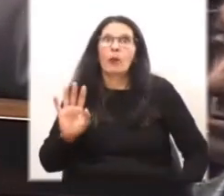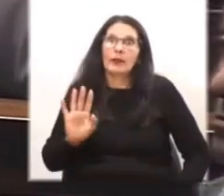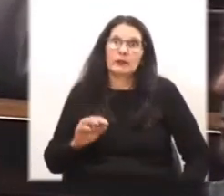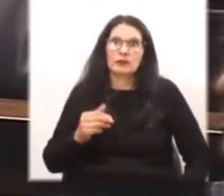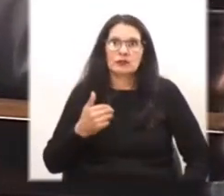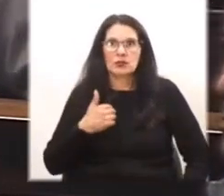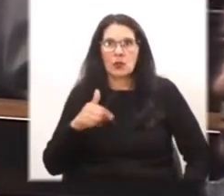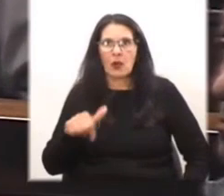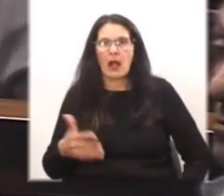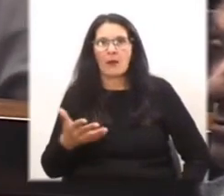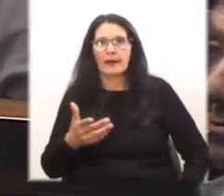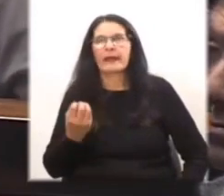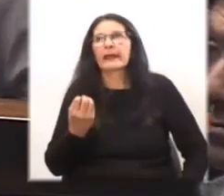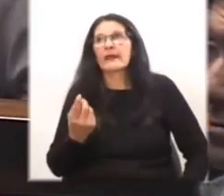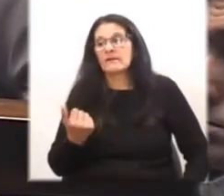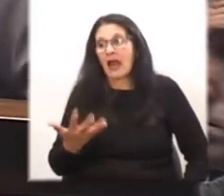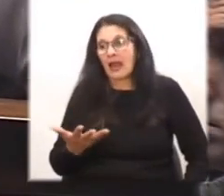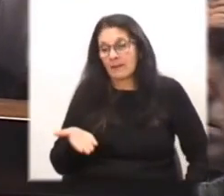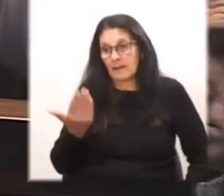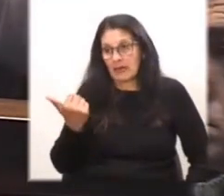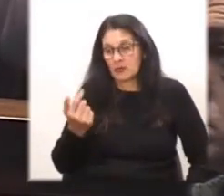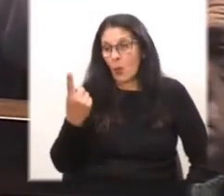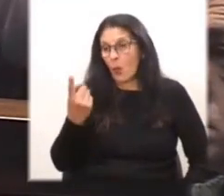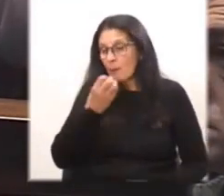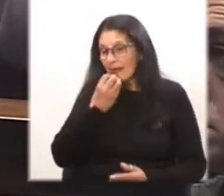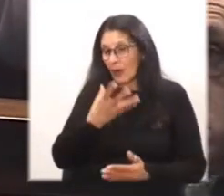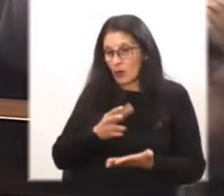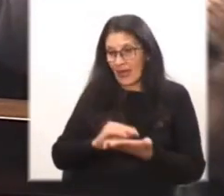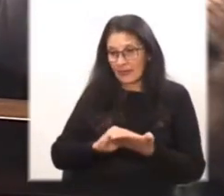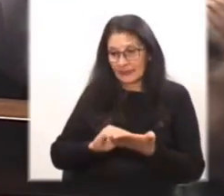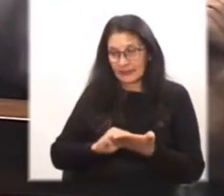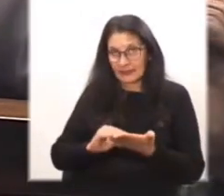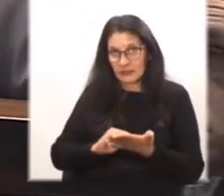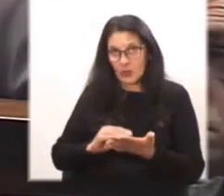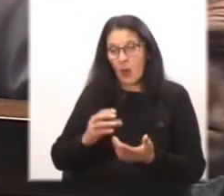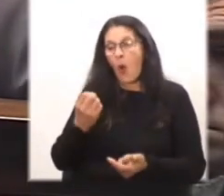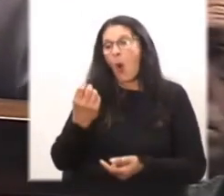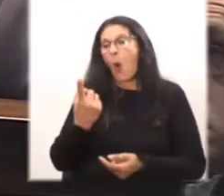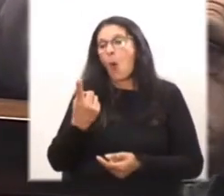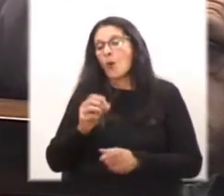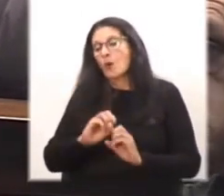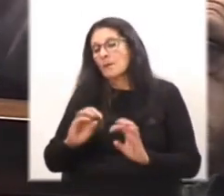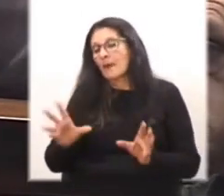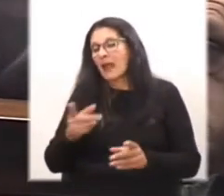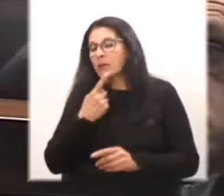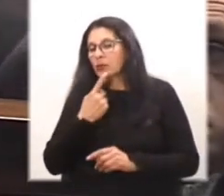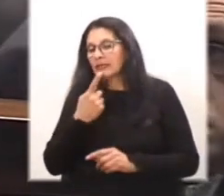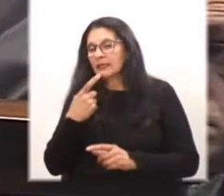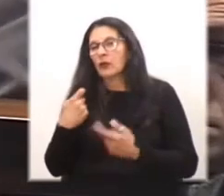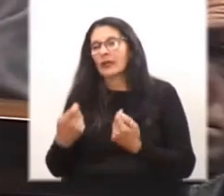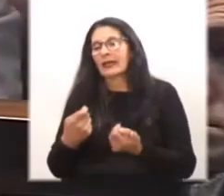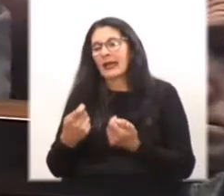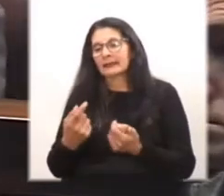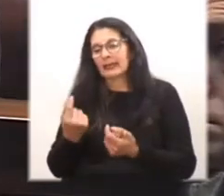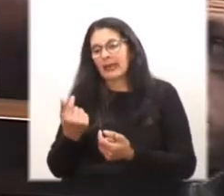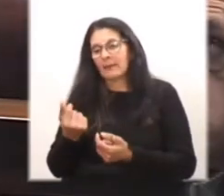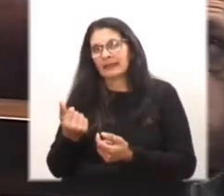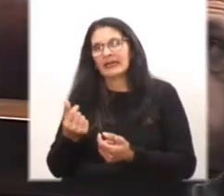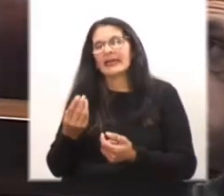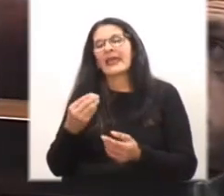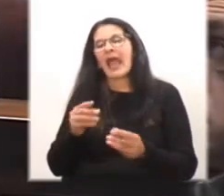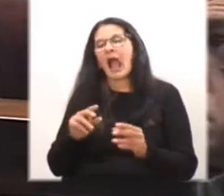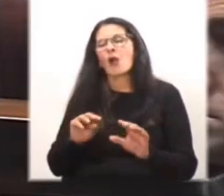pregunto, ¿qué vale más? ¿Un mejor administrador o un mal político que malgasta los recursos públicos y acomoda a sus